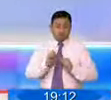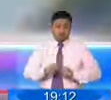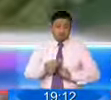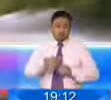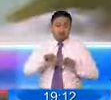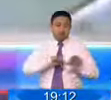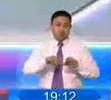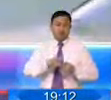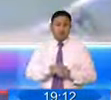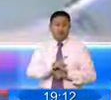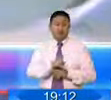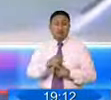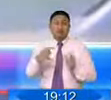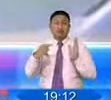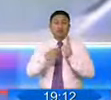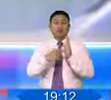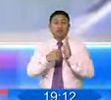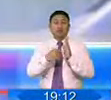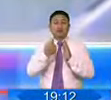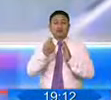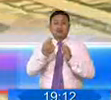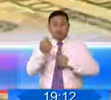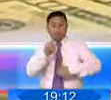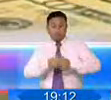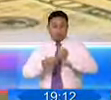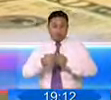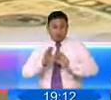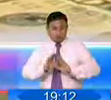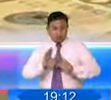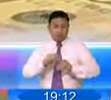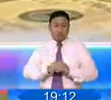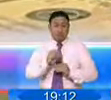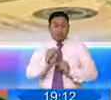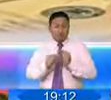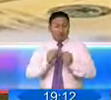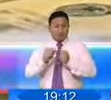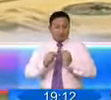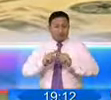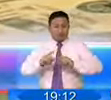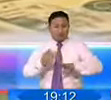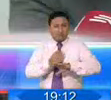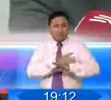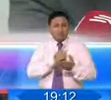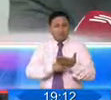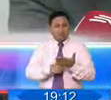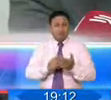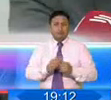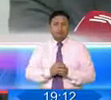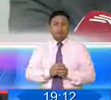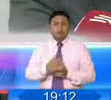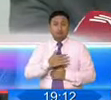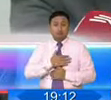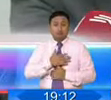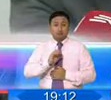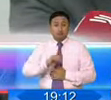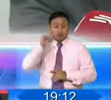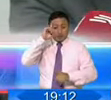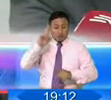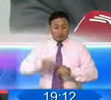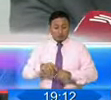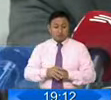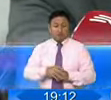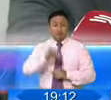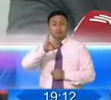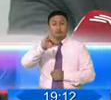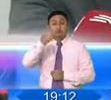habla de la eliminación gradual del impuesto a la salida de divisas, pero que eso será analizado con detenimiento. Soy partidario de que el ISD